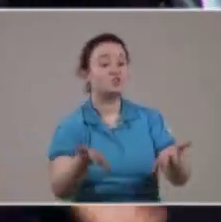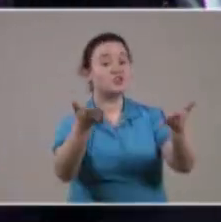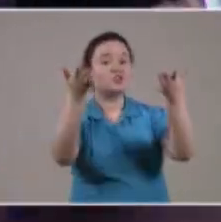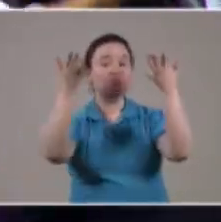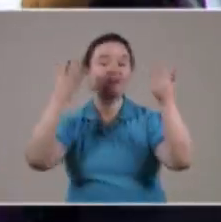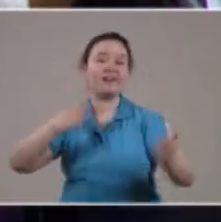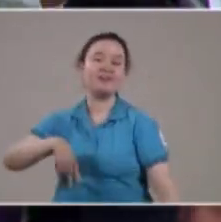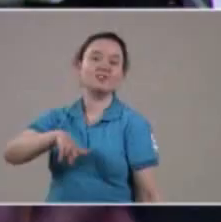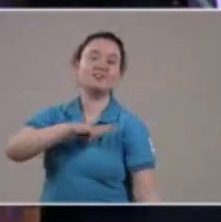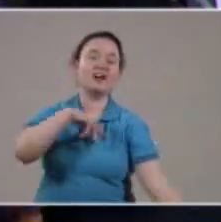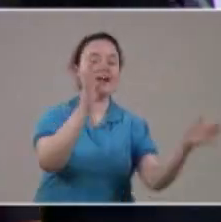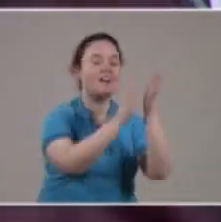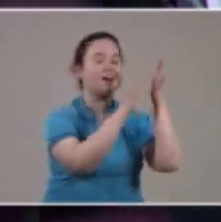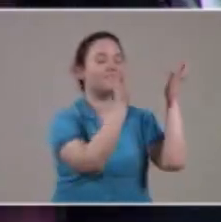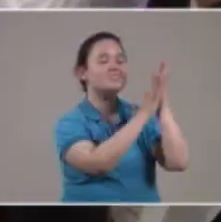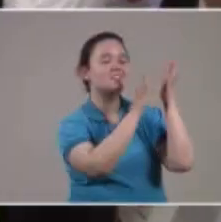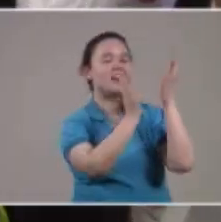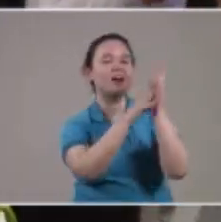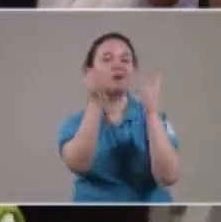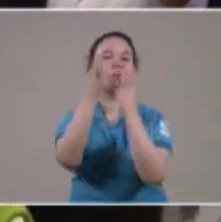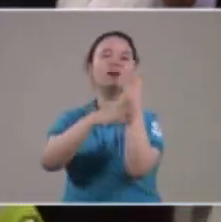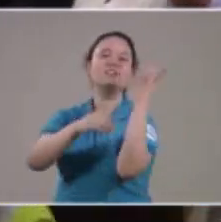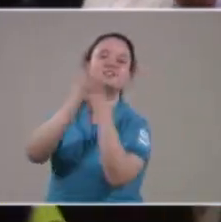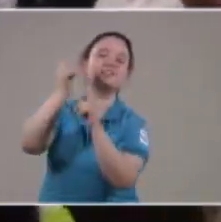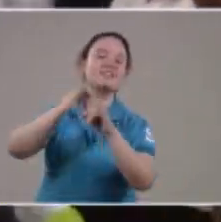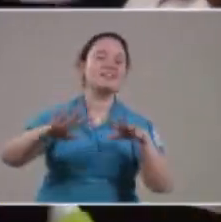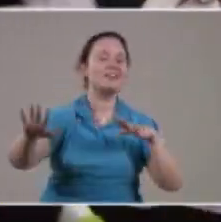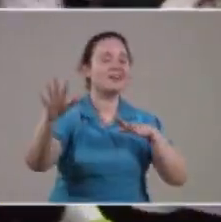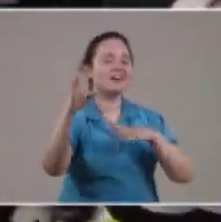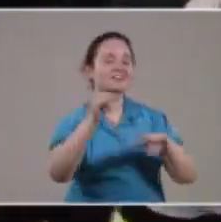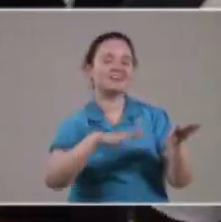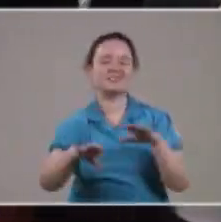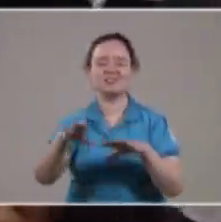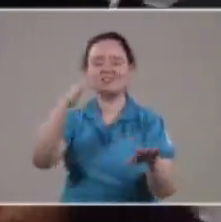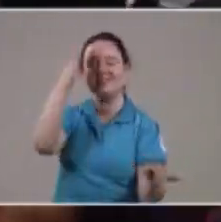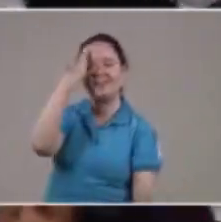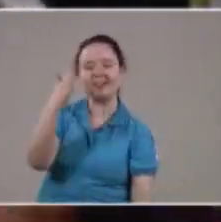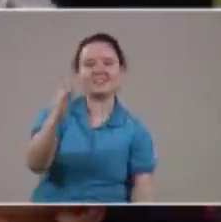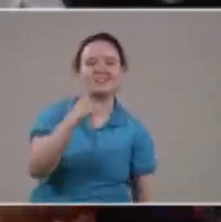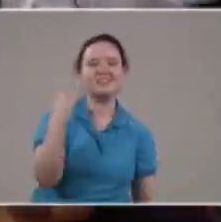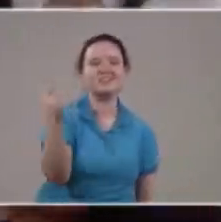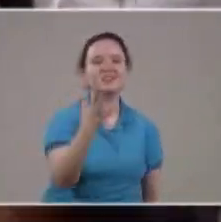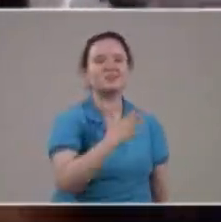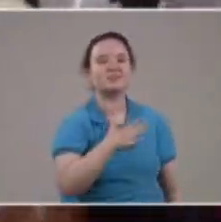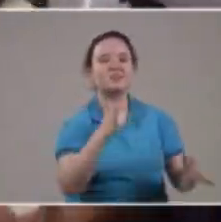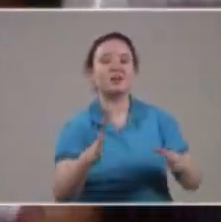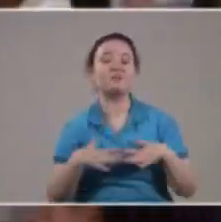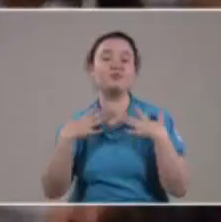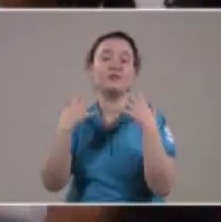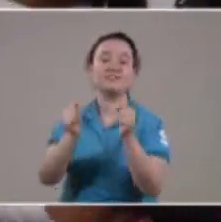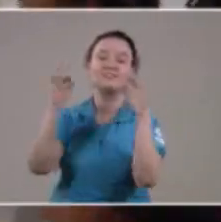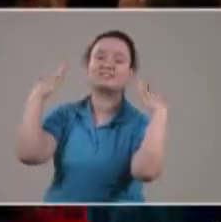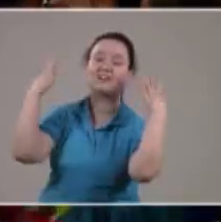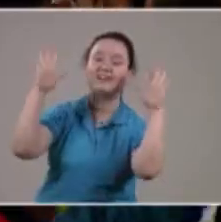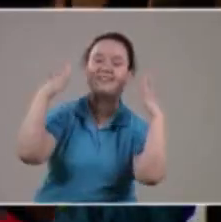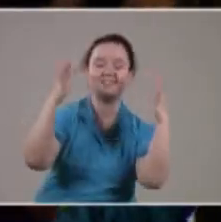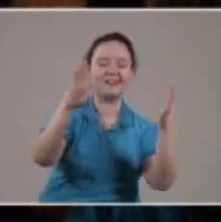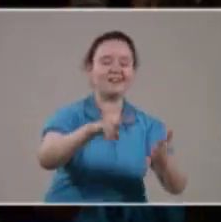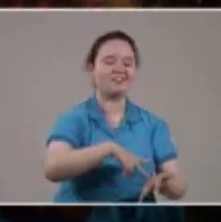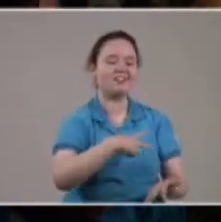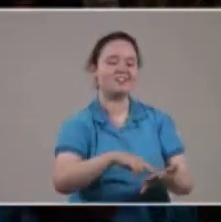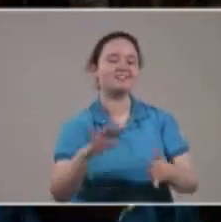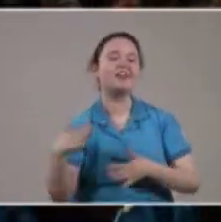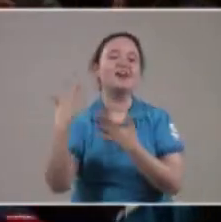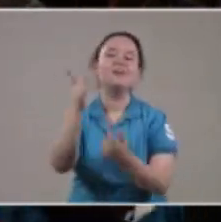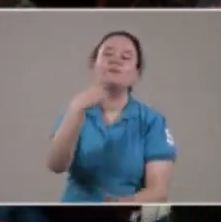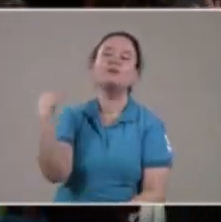Sube, sube, sube nuestra alabanza, con manos extendidas y acción de gracia. Con todas mis fuerzas, alegría